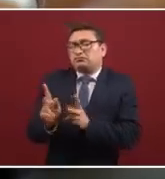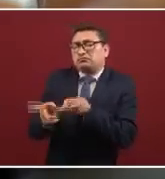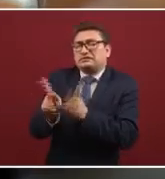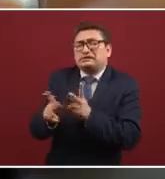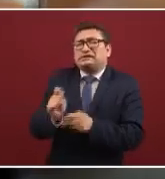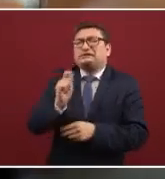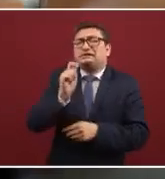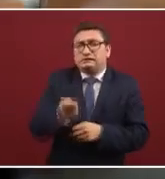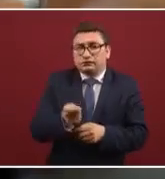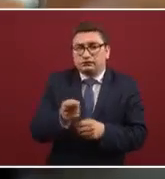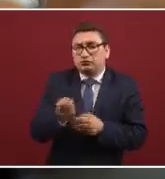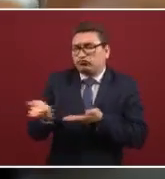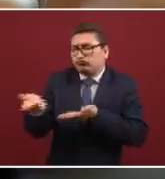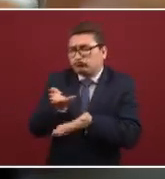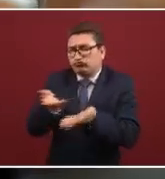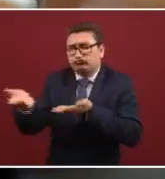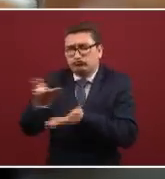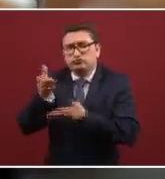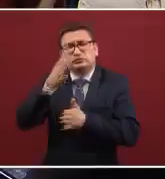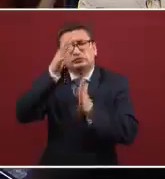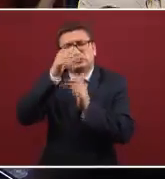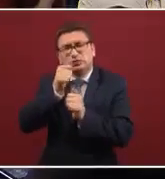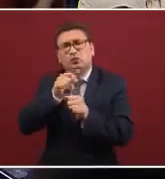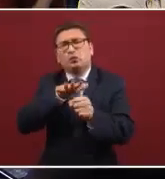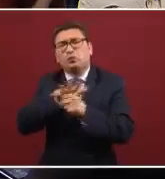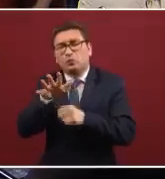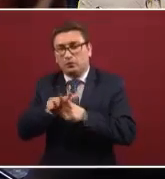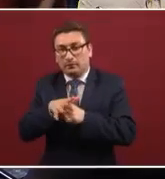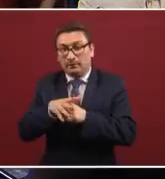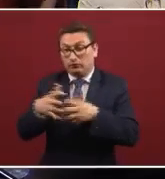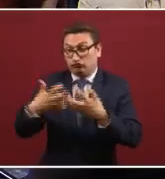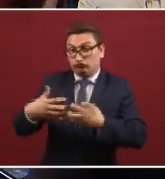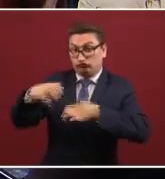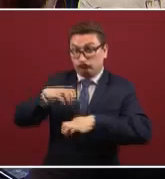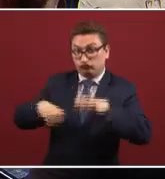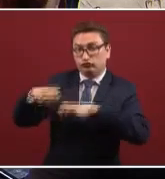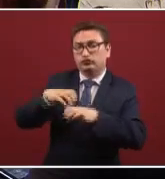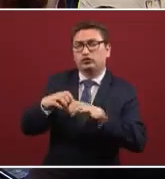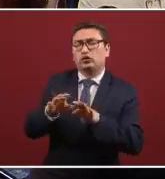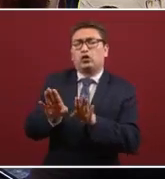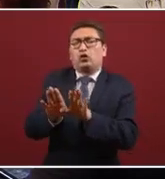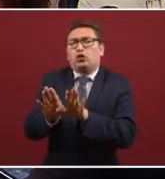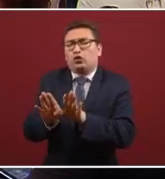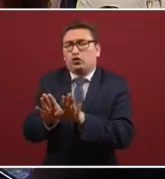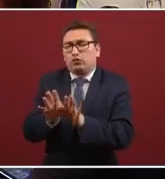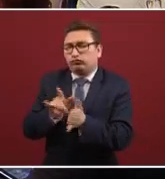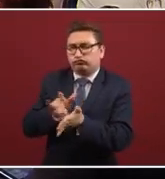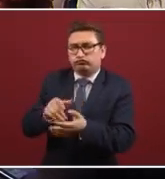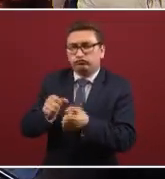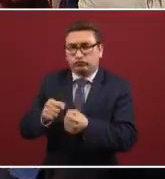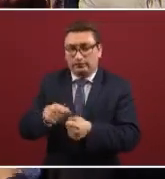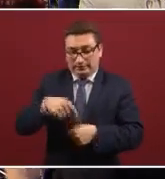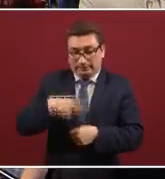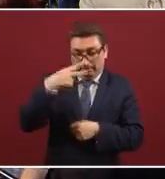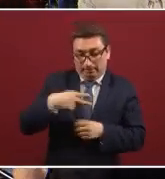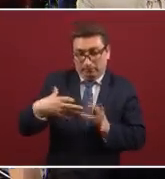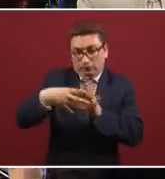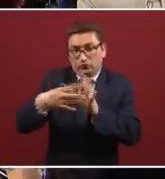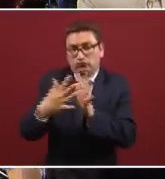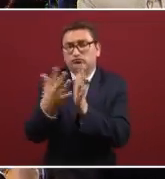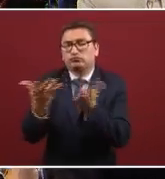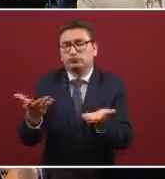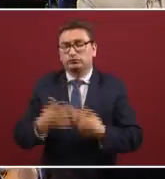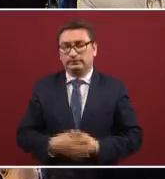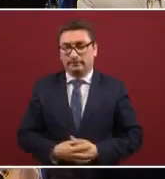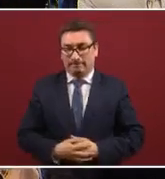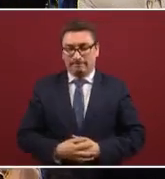están buscando, cómo se puede fortalecer la industria en el escenario económico por el que transita México hoy día. Gracias. Sí, desde